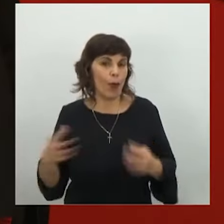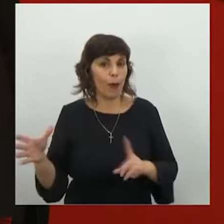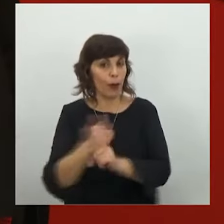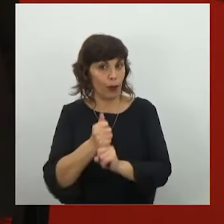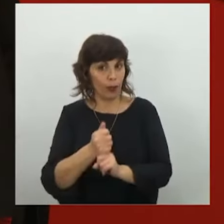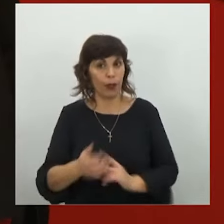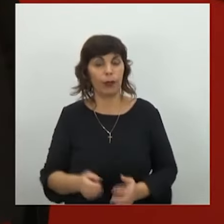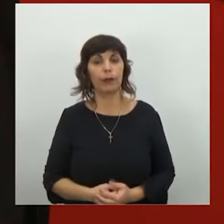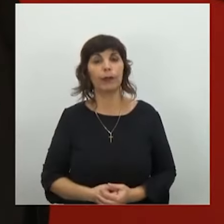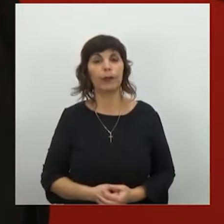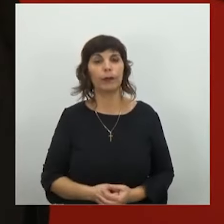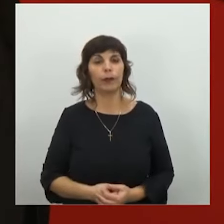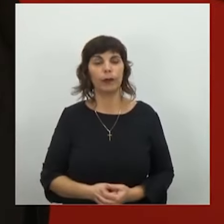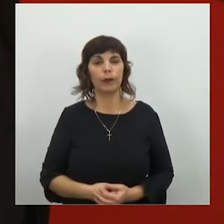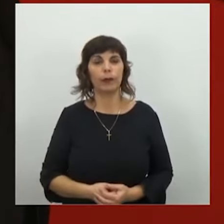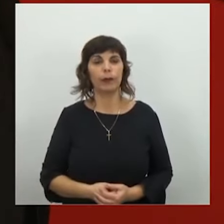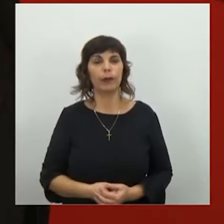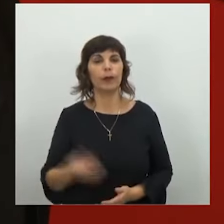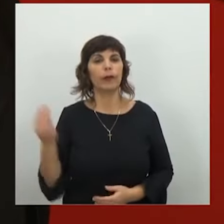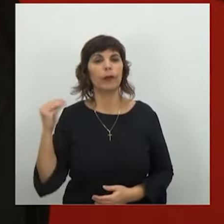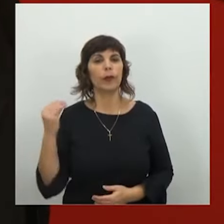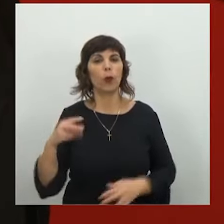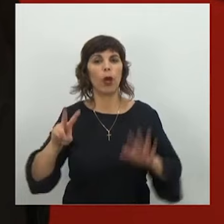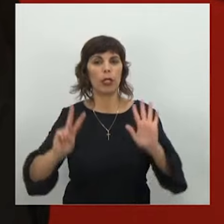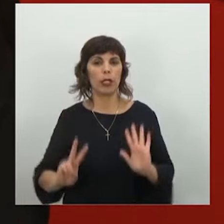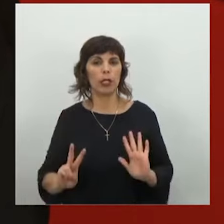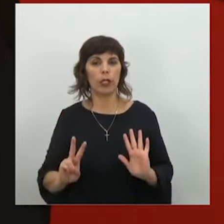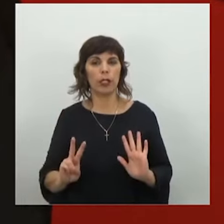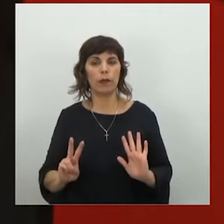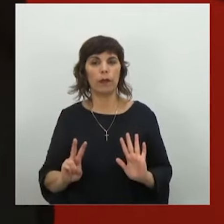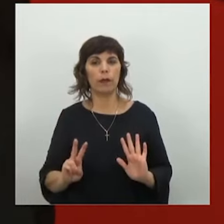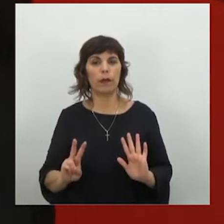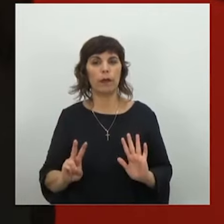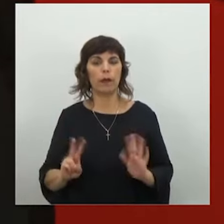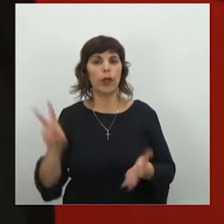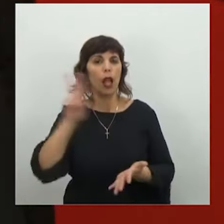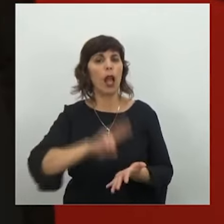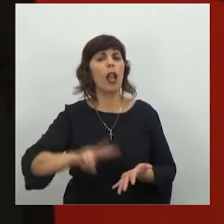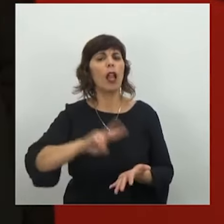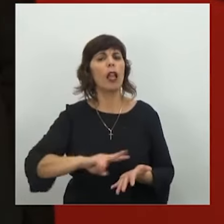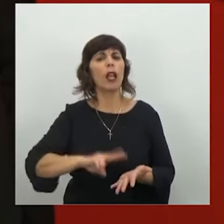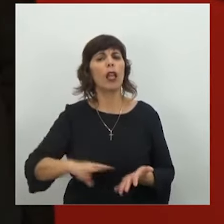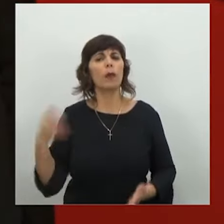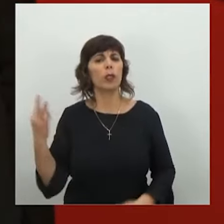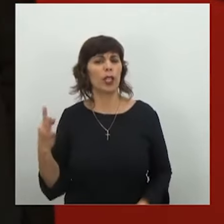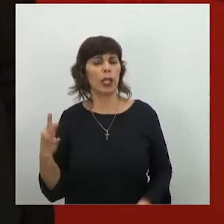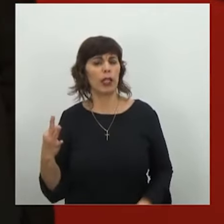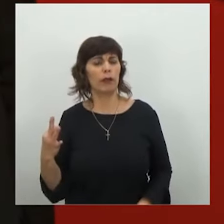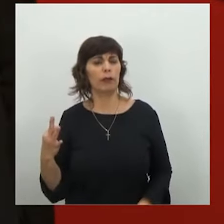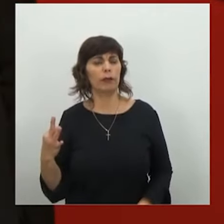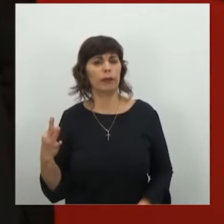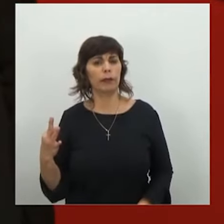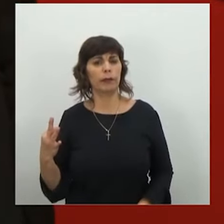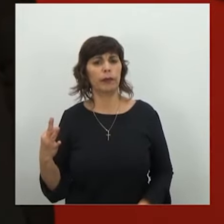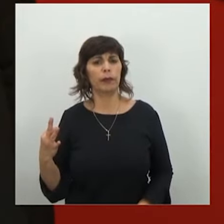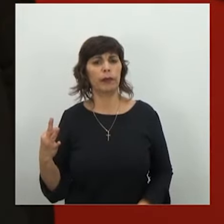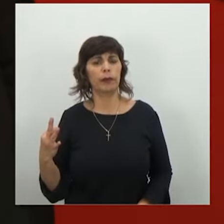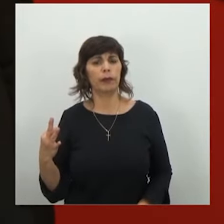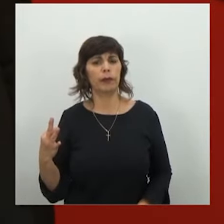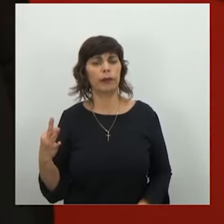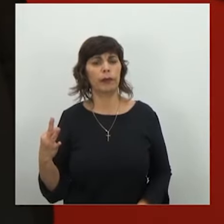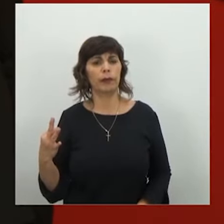Luego, en el Evangelio de Juan, capítulo 7, podemos leer como dice Jesucristo. Dice la